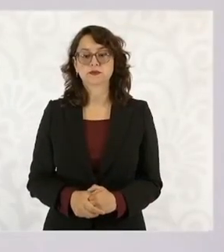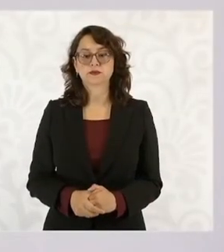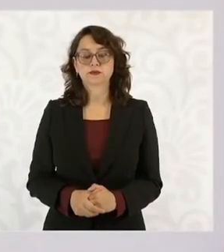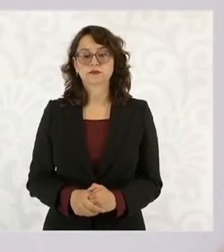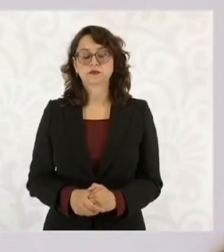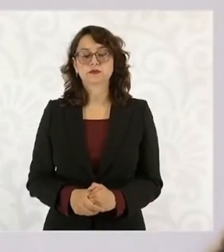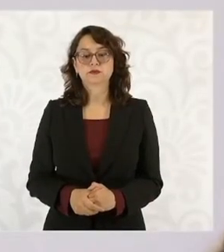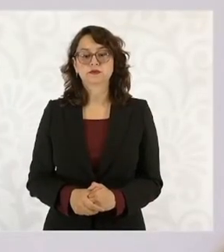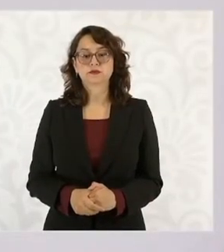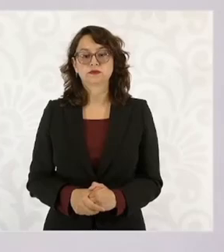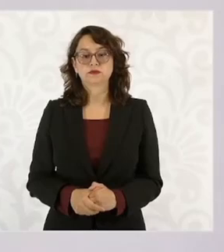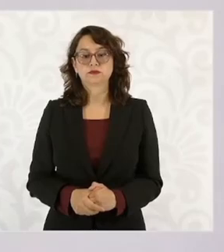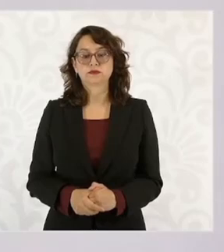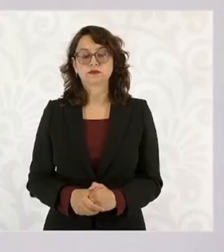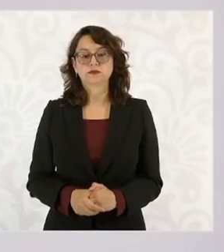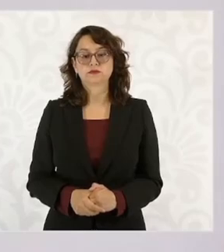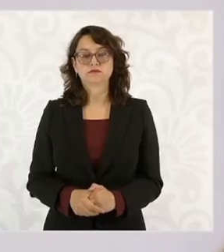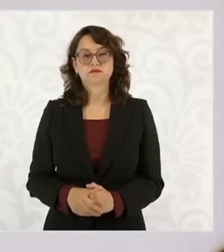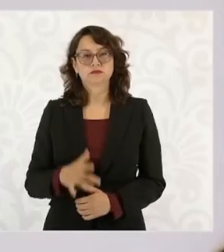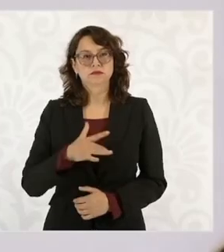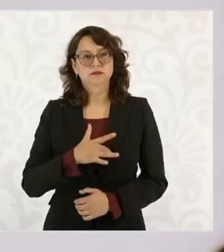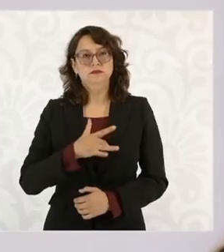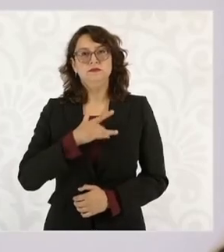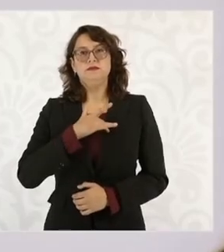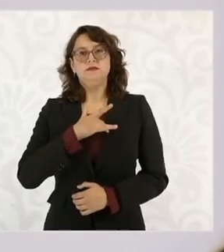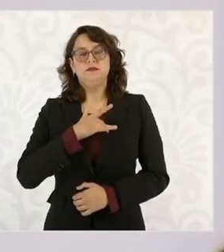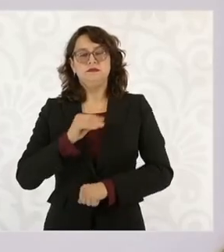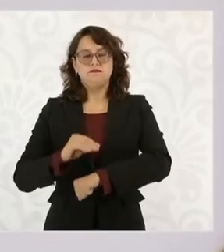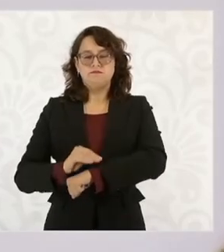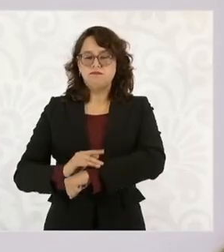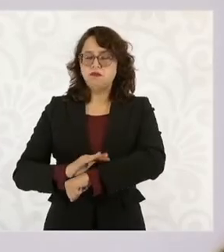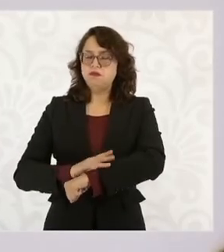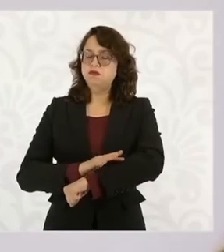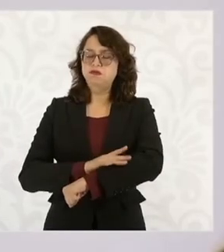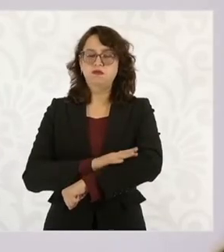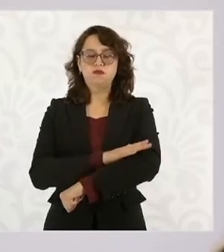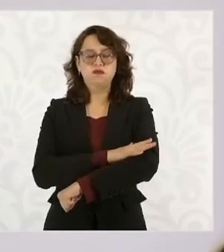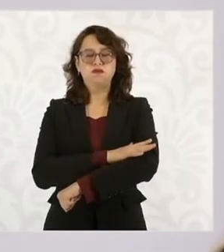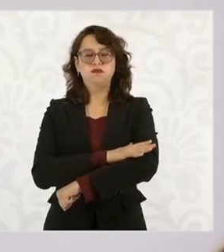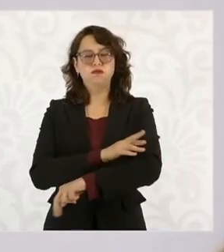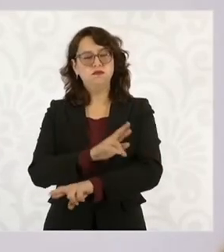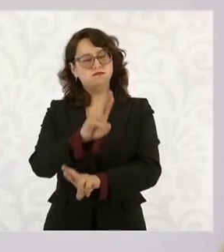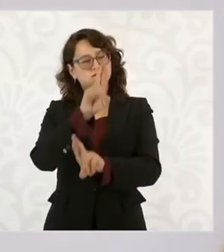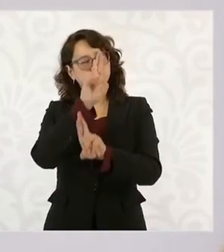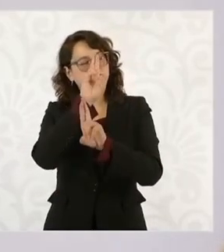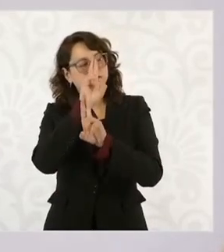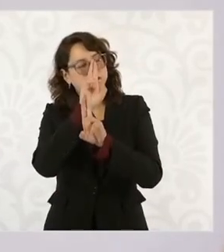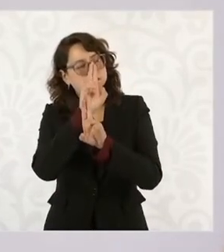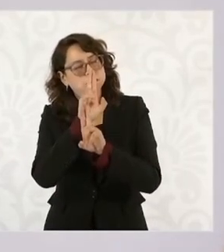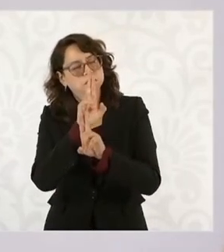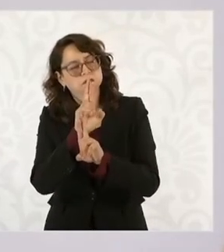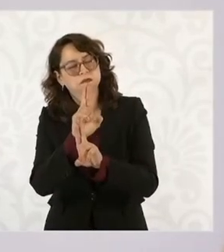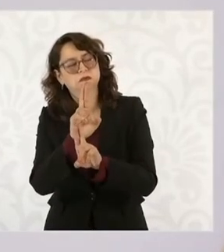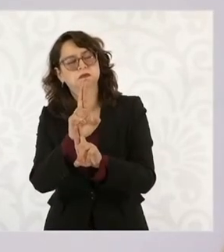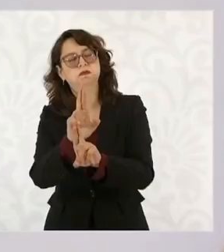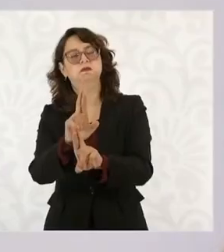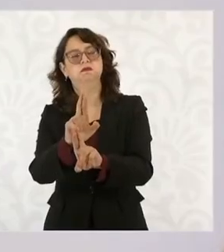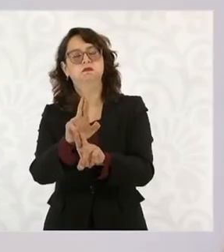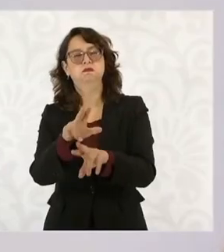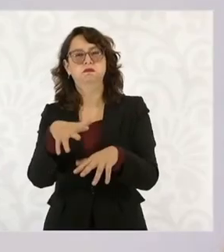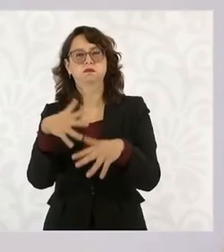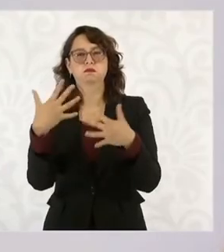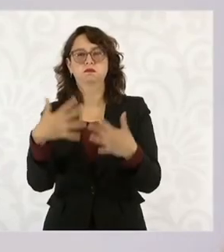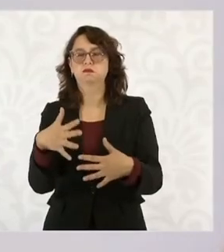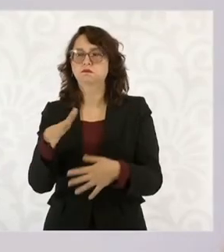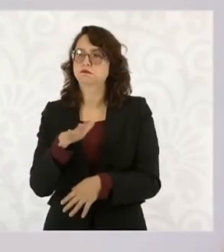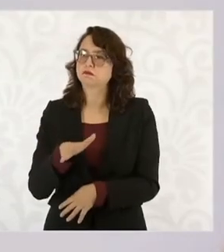emoción, profundo respeto y un compromiso que nace de la historia y de las luchas de